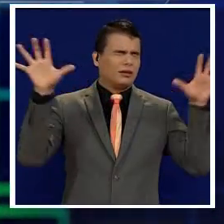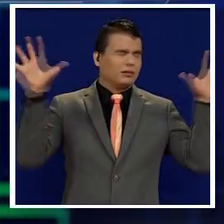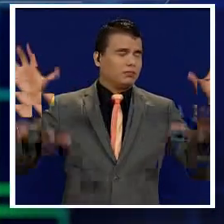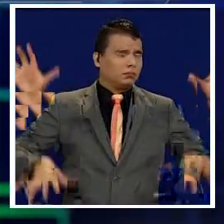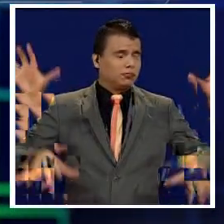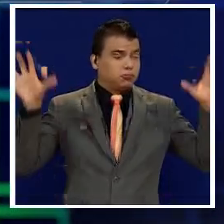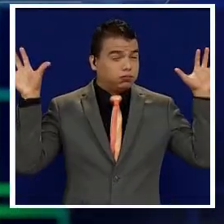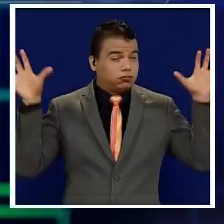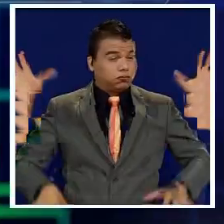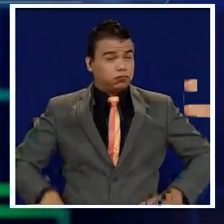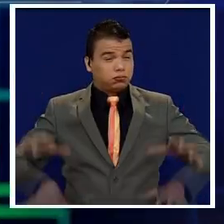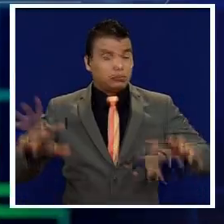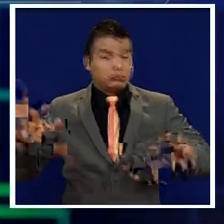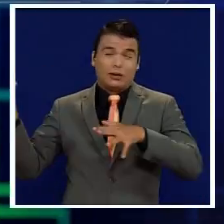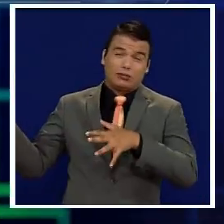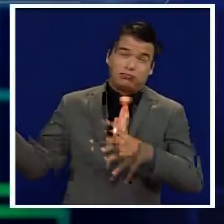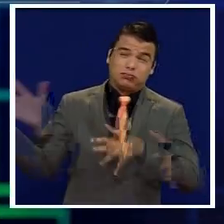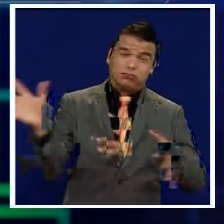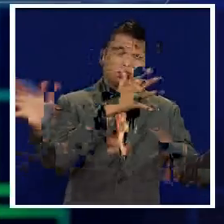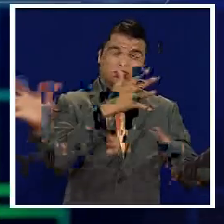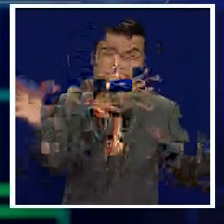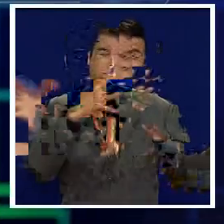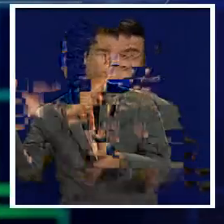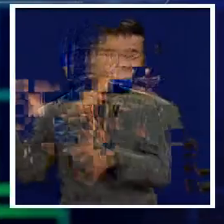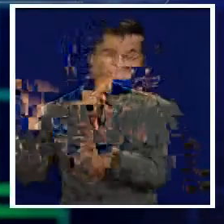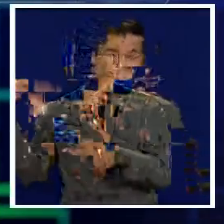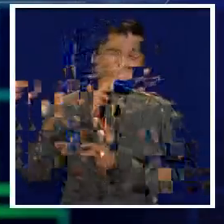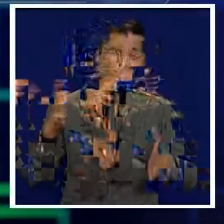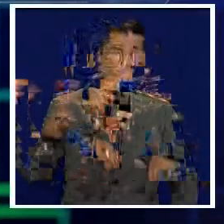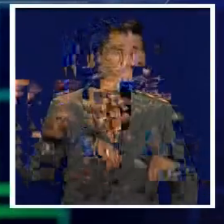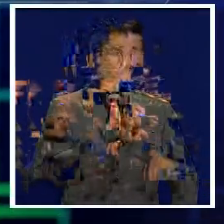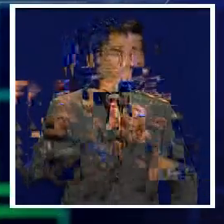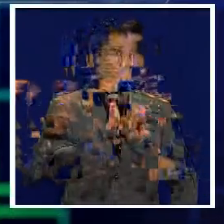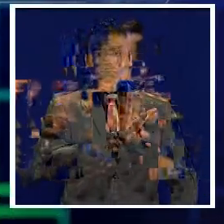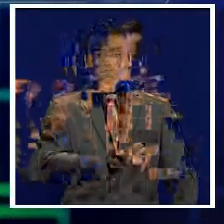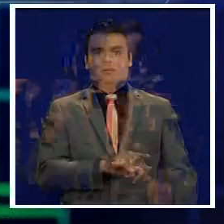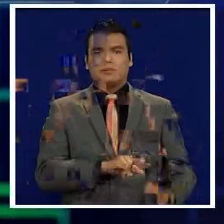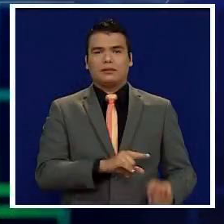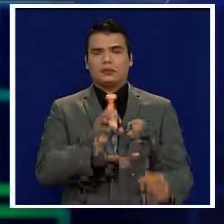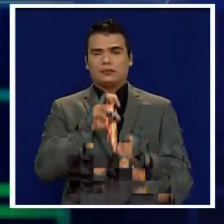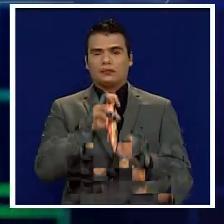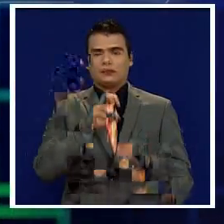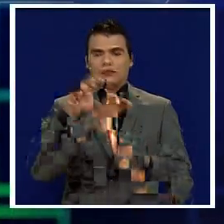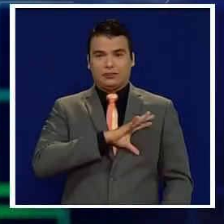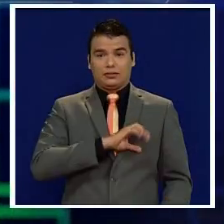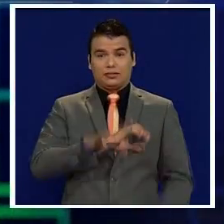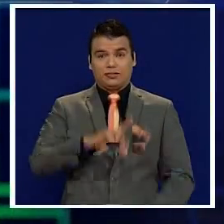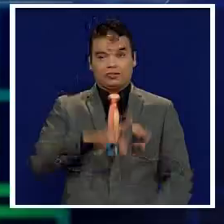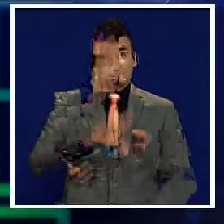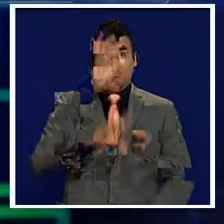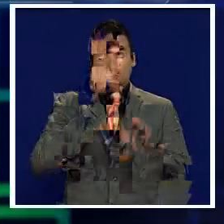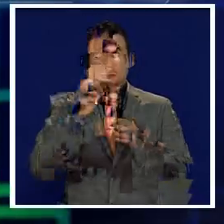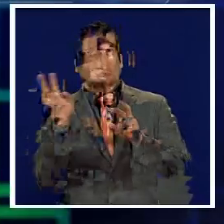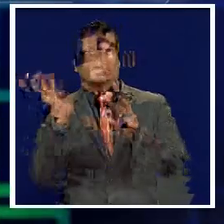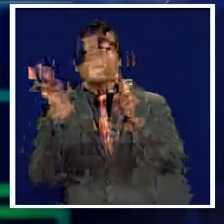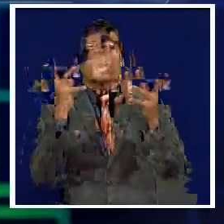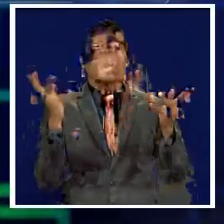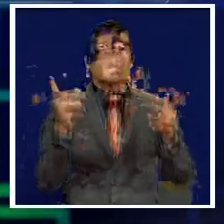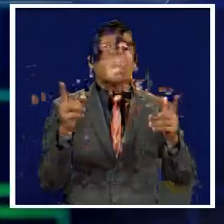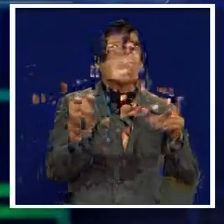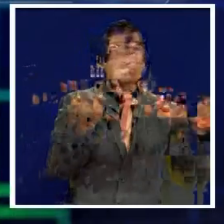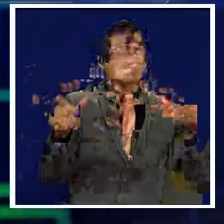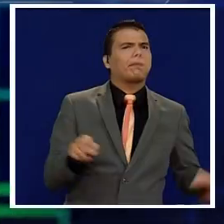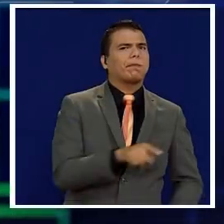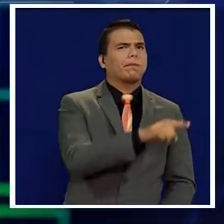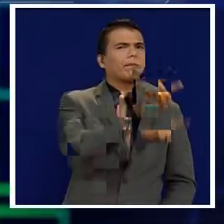aguacero con corrientes de viento, especialmente en el oeste y norte de la ciudad. Las cámaras seguridad de la población y organizaciones siguieron las consecuencias